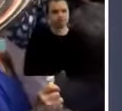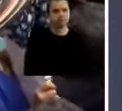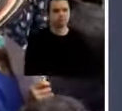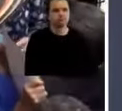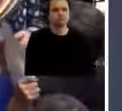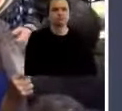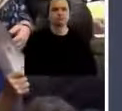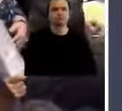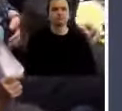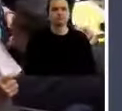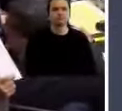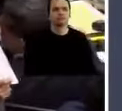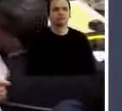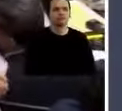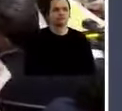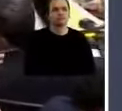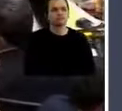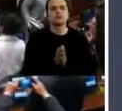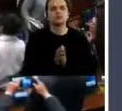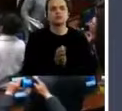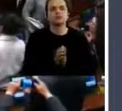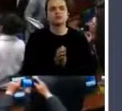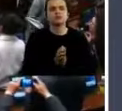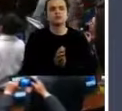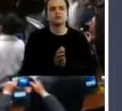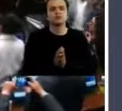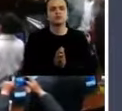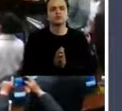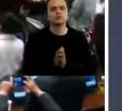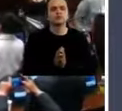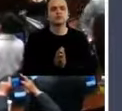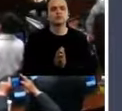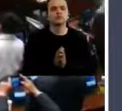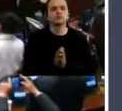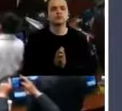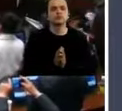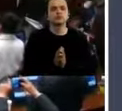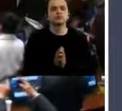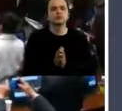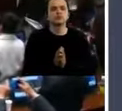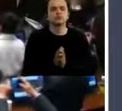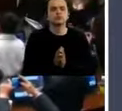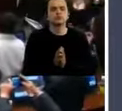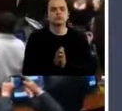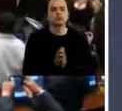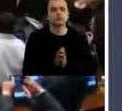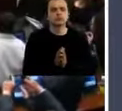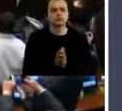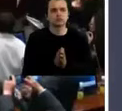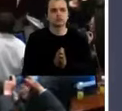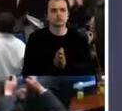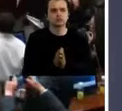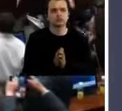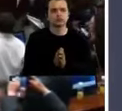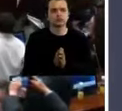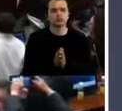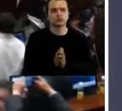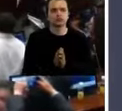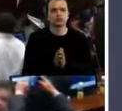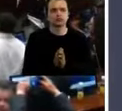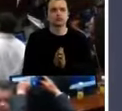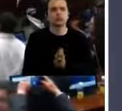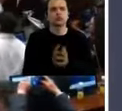vejez esté tranquila. Eso sin importar el salario que tengan, señora ministra. Claro, el salario va a ser simplemente para